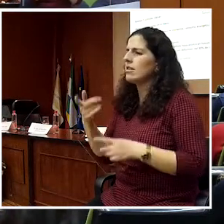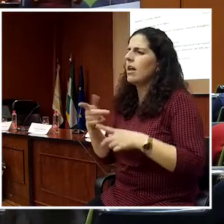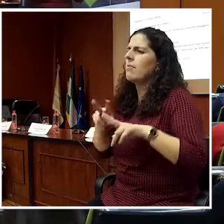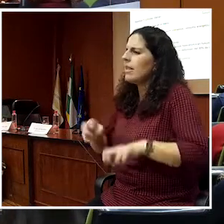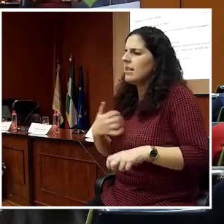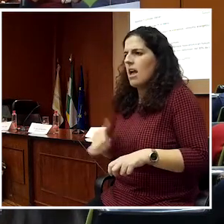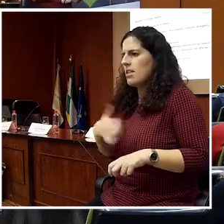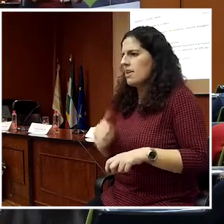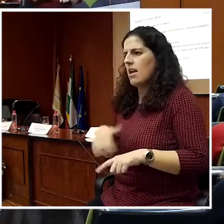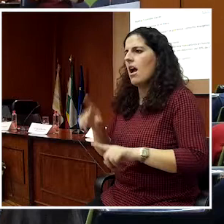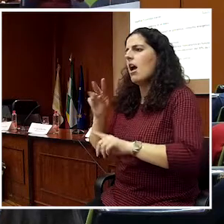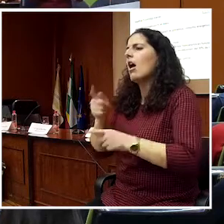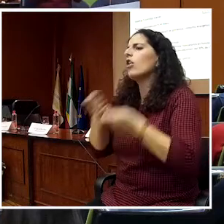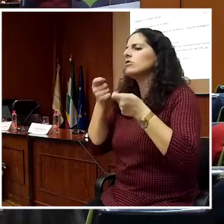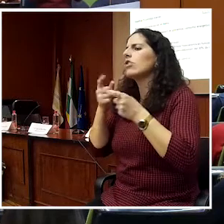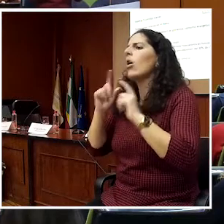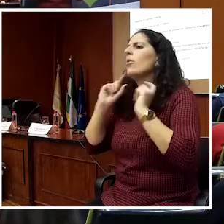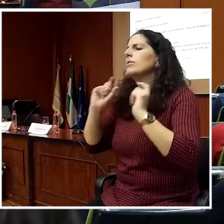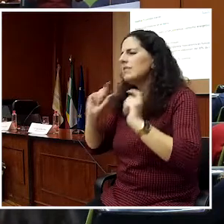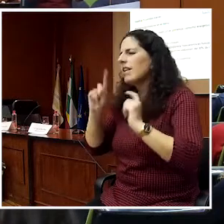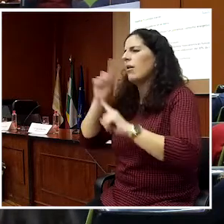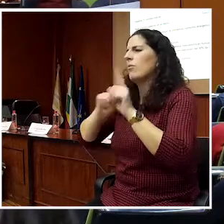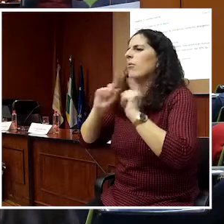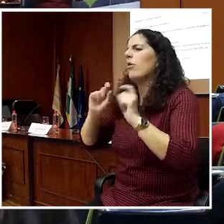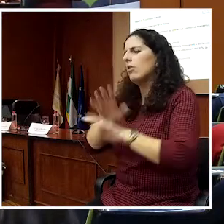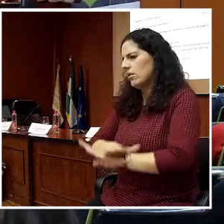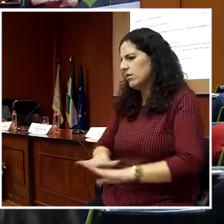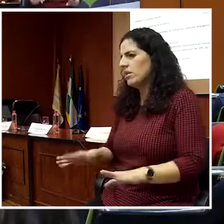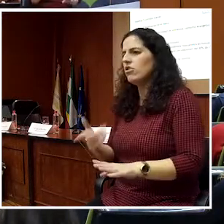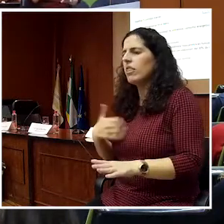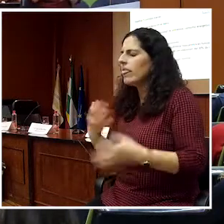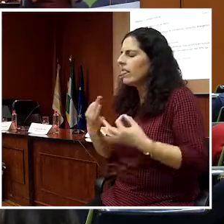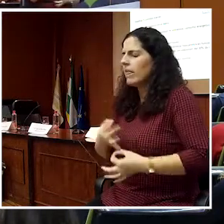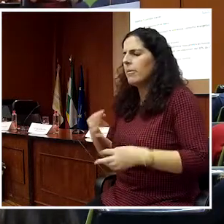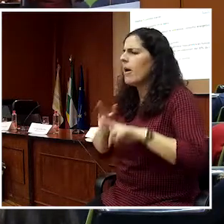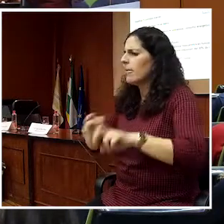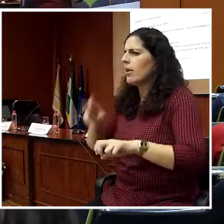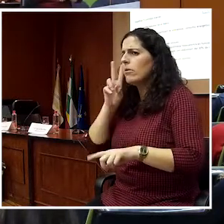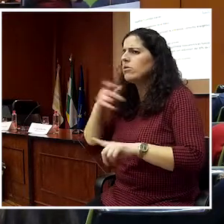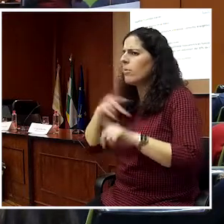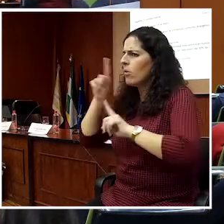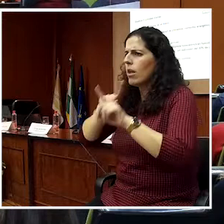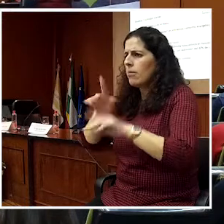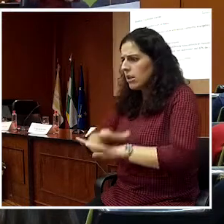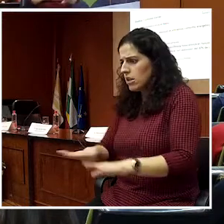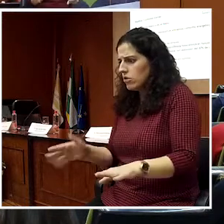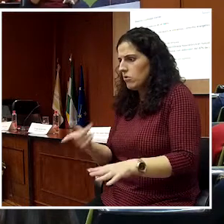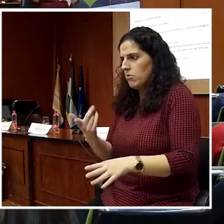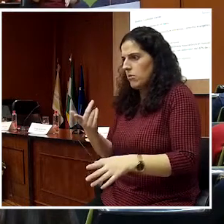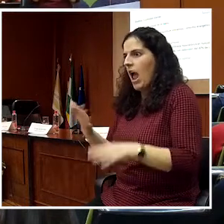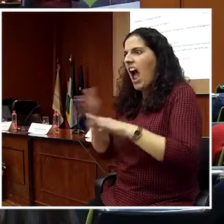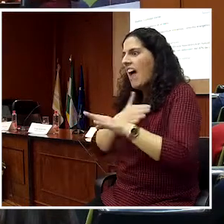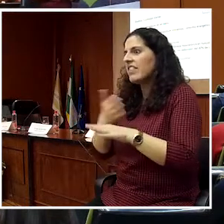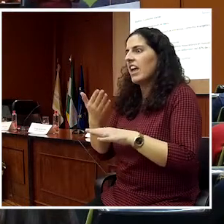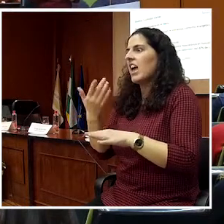a prevenir la obesidad y a tratar la obesidad en la infancia de manera muy precoz, porque estamos viendo complicaciones ya en niños prepúberes